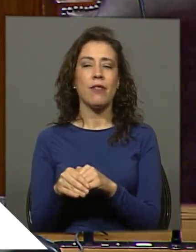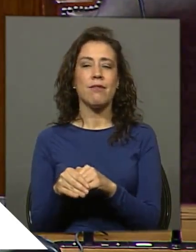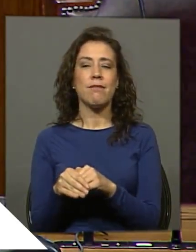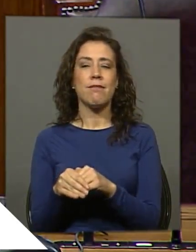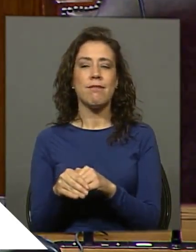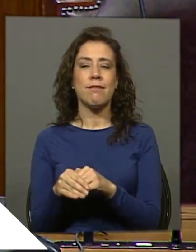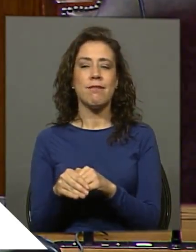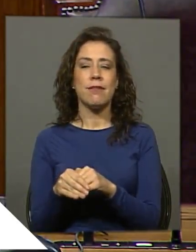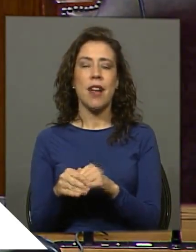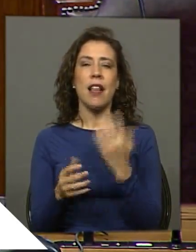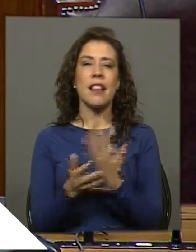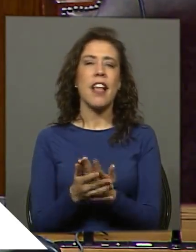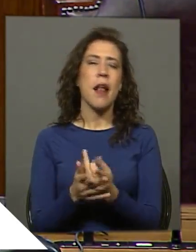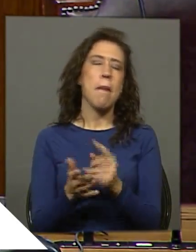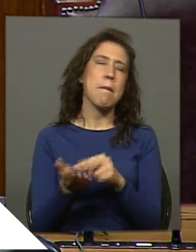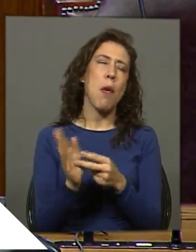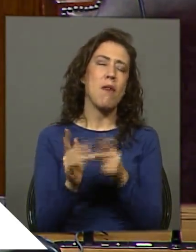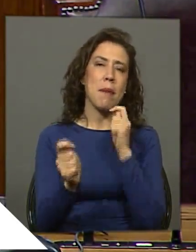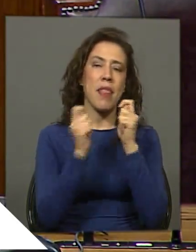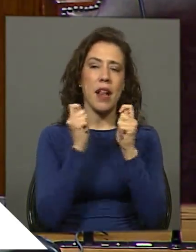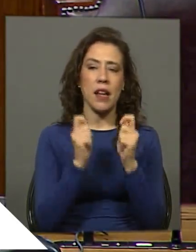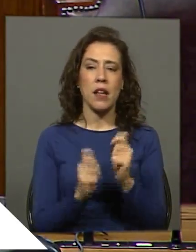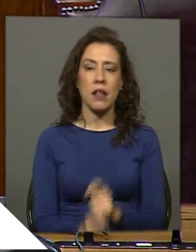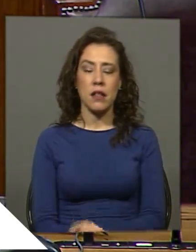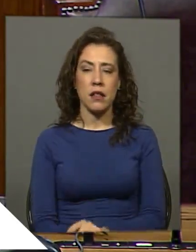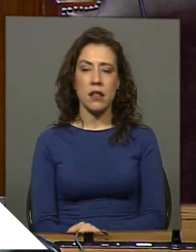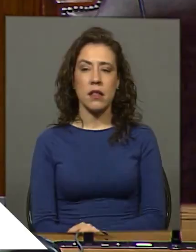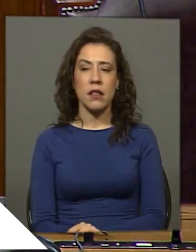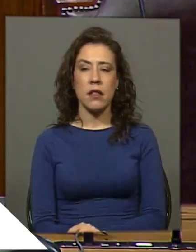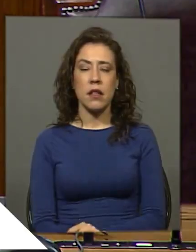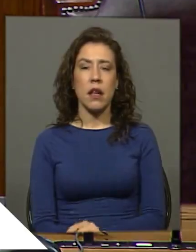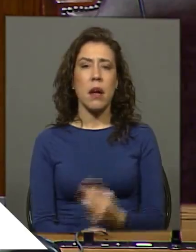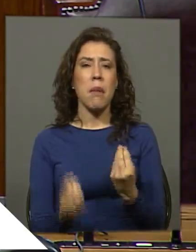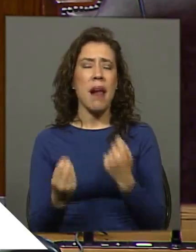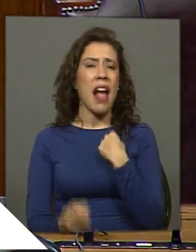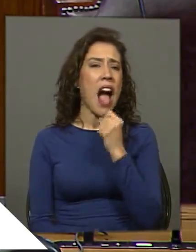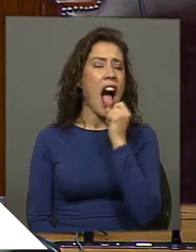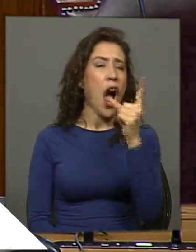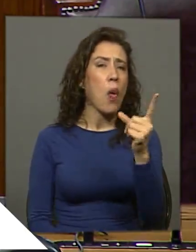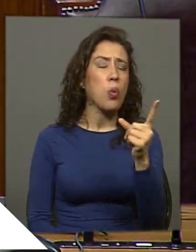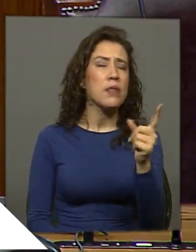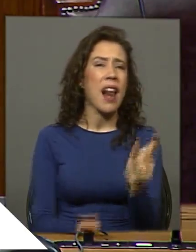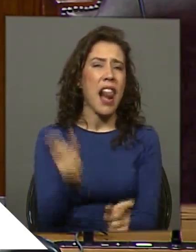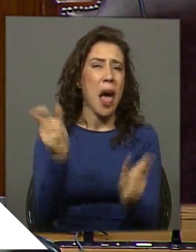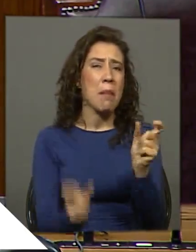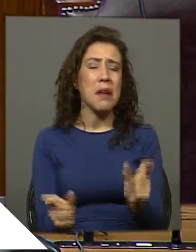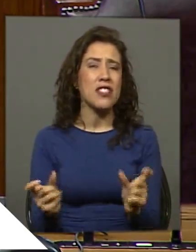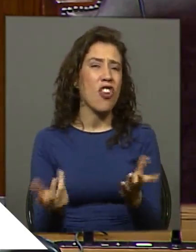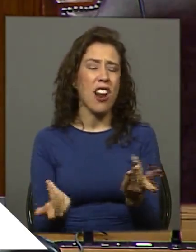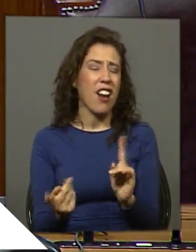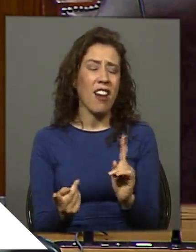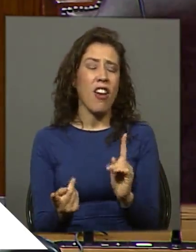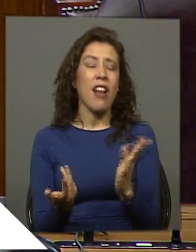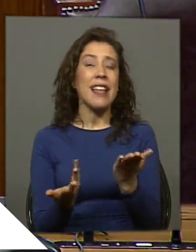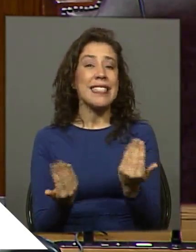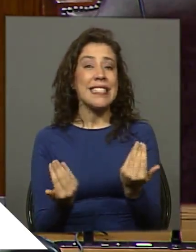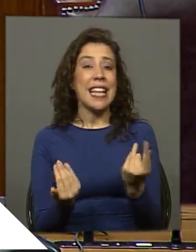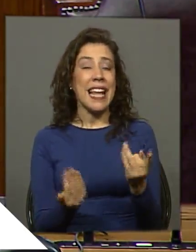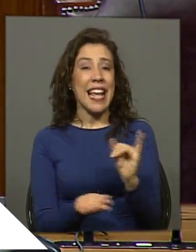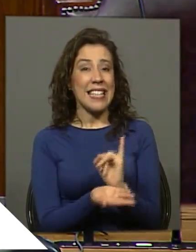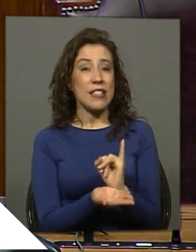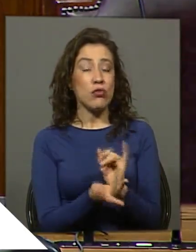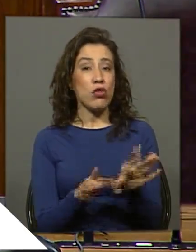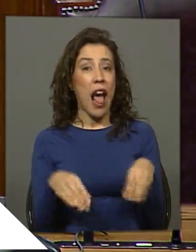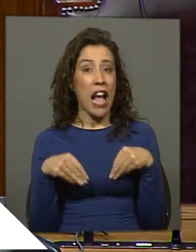a tener este problema de riesgos no se saca nada con acusar el riesgo a la gente de lo que se trata es que la institución